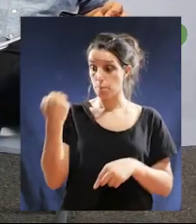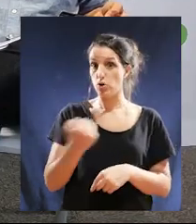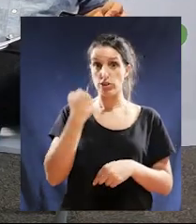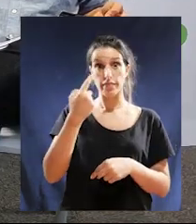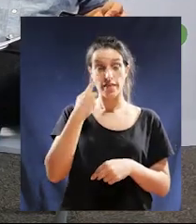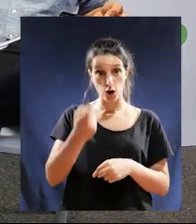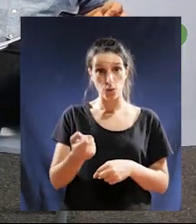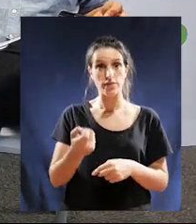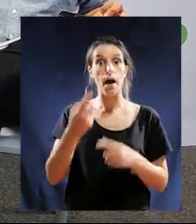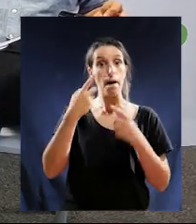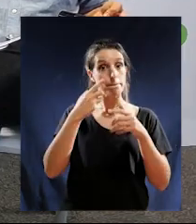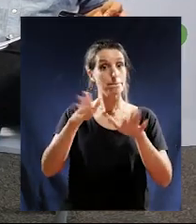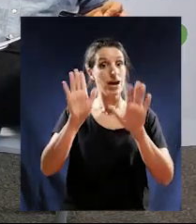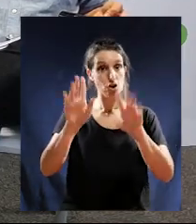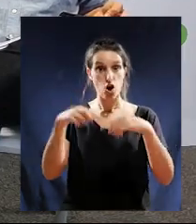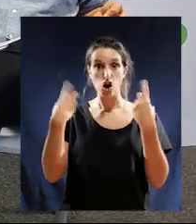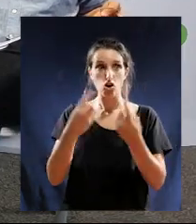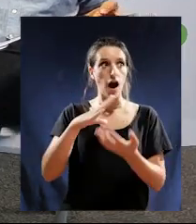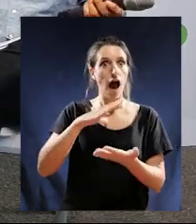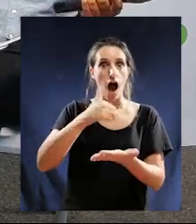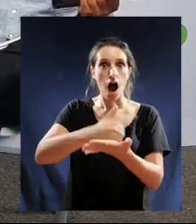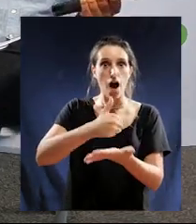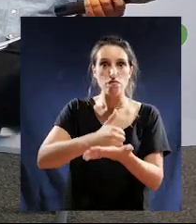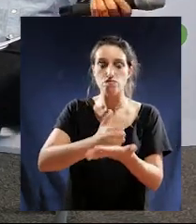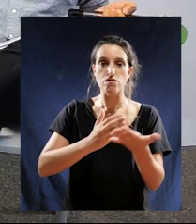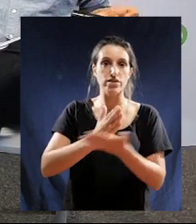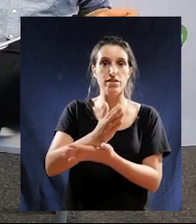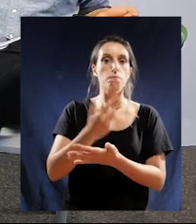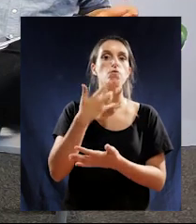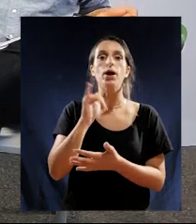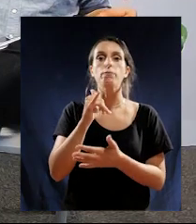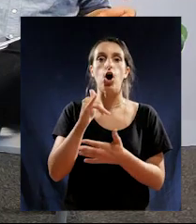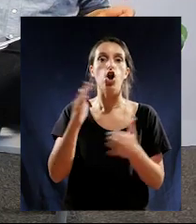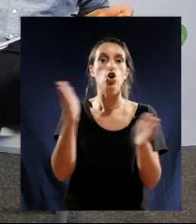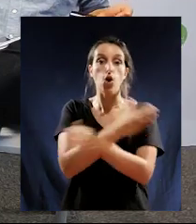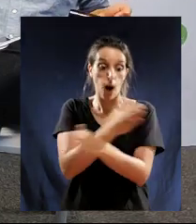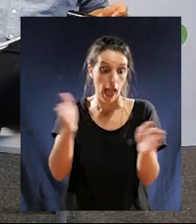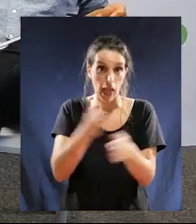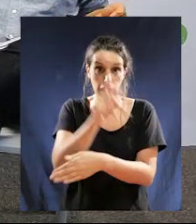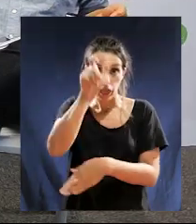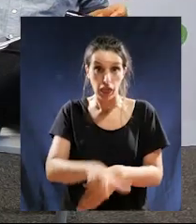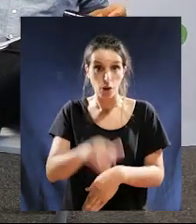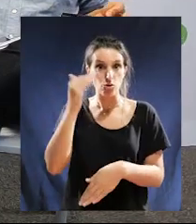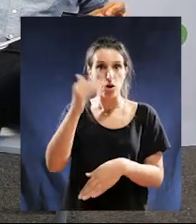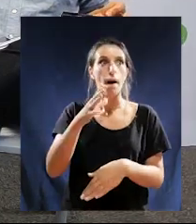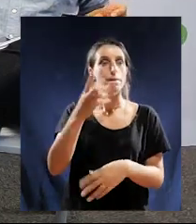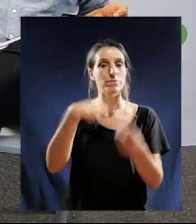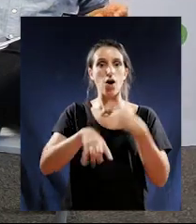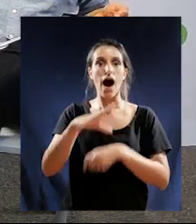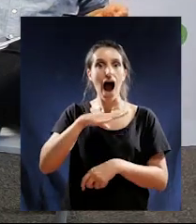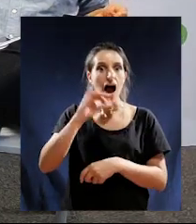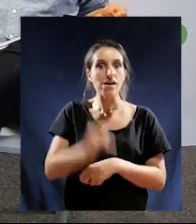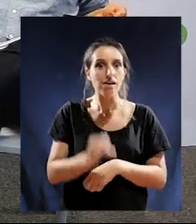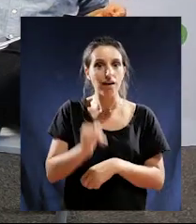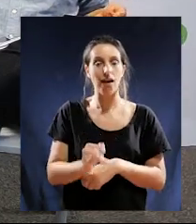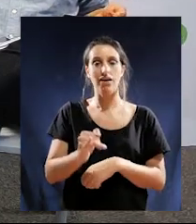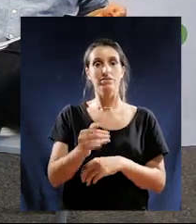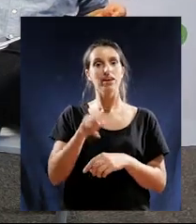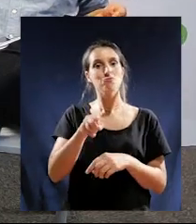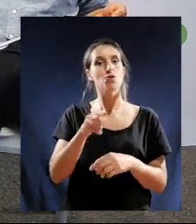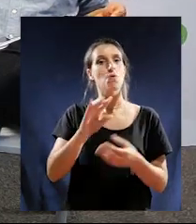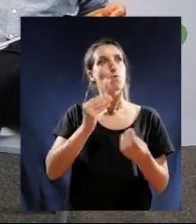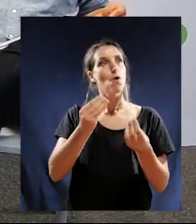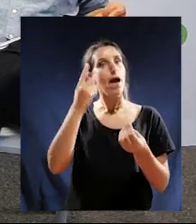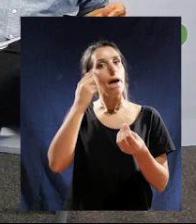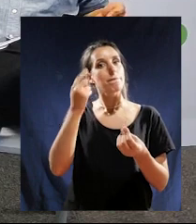importante miren que nosotros estamos presentes en nosotros aun cuando no estamos traten de evocar esa